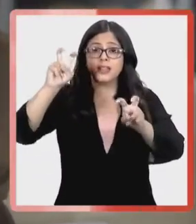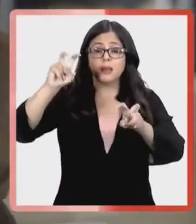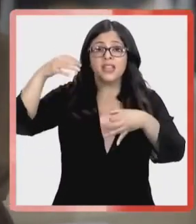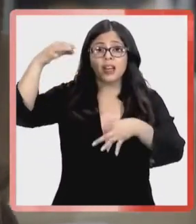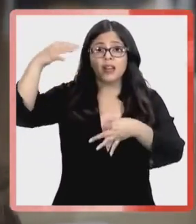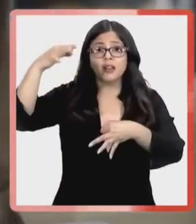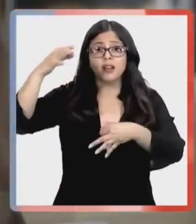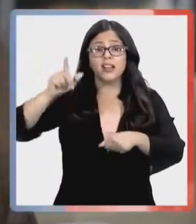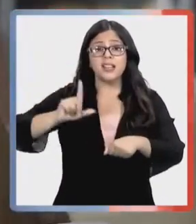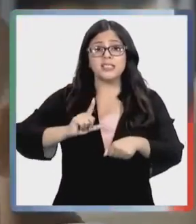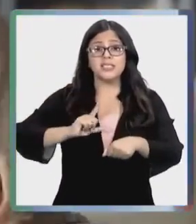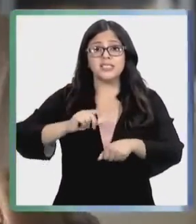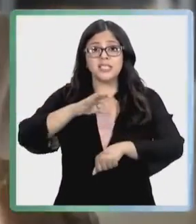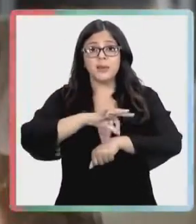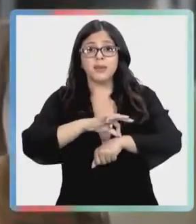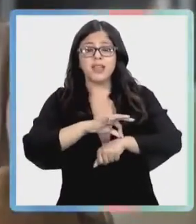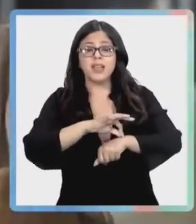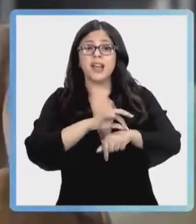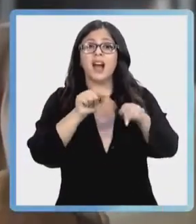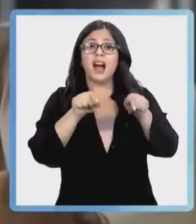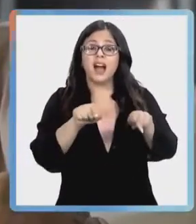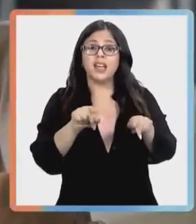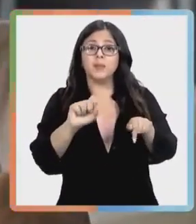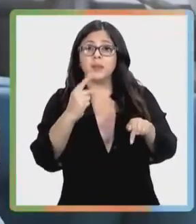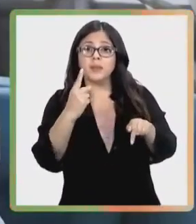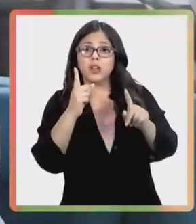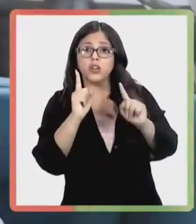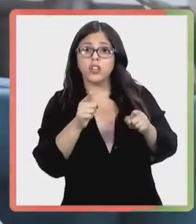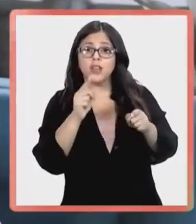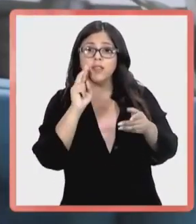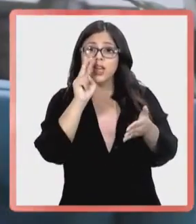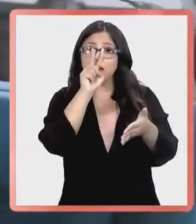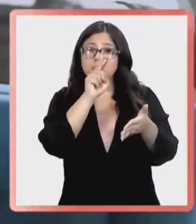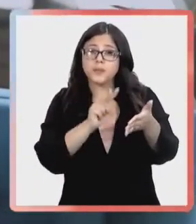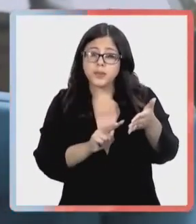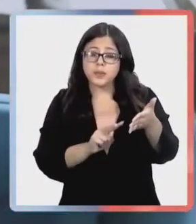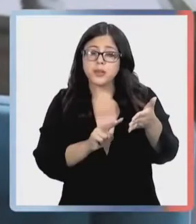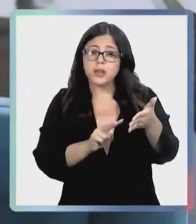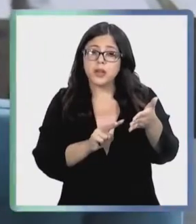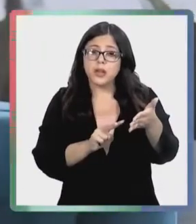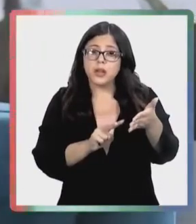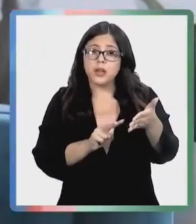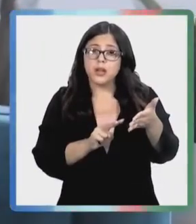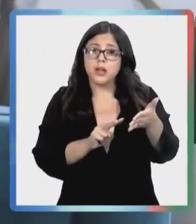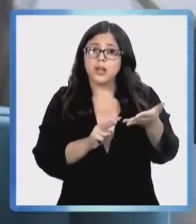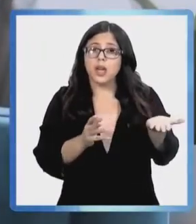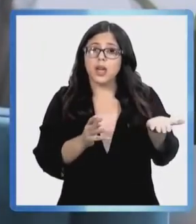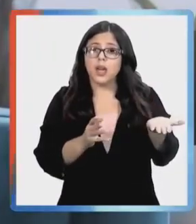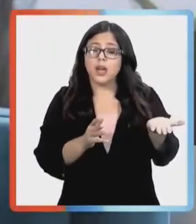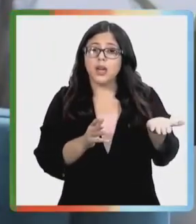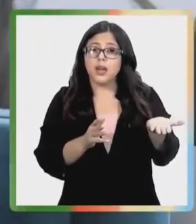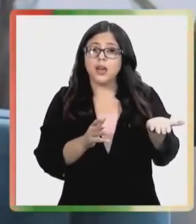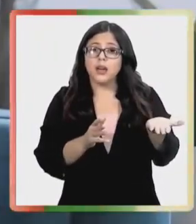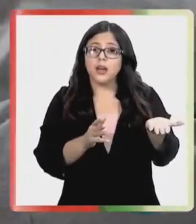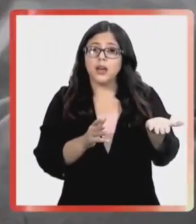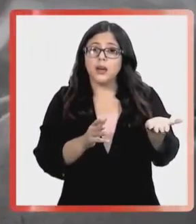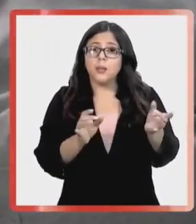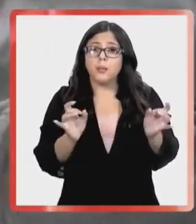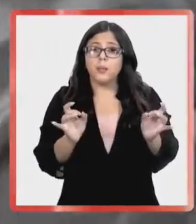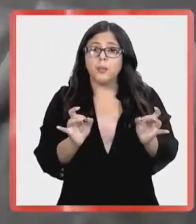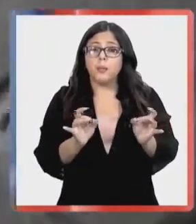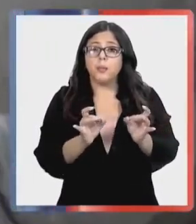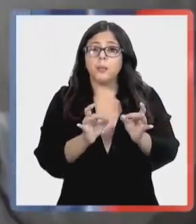se ha descartado desde el inicio prácticamente todo otorgamiento de licencia médica, por una razón muy simple, como